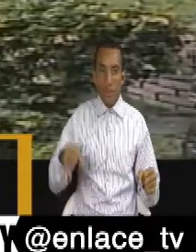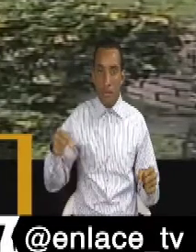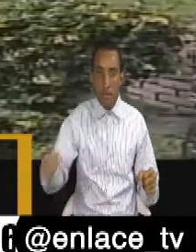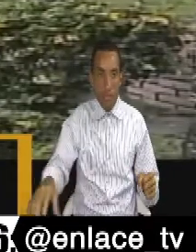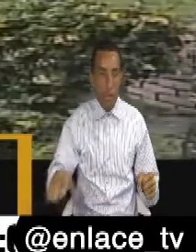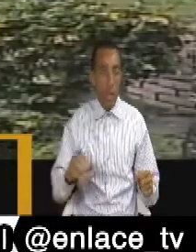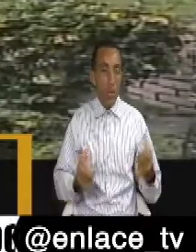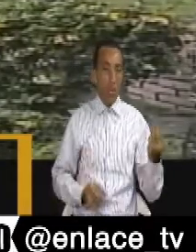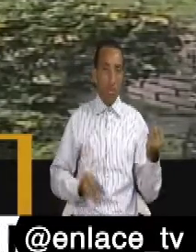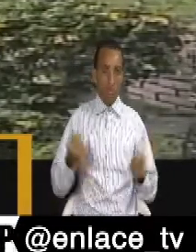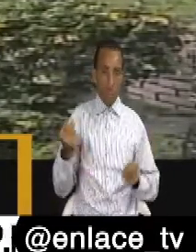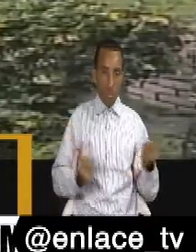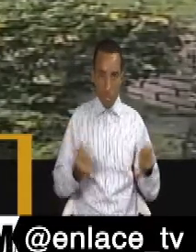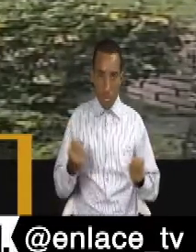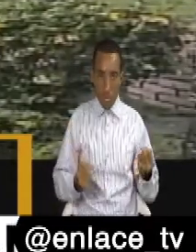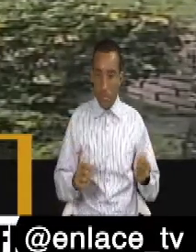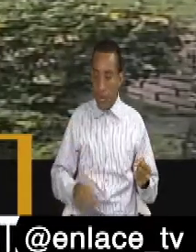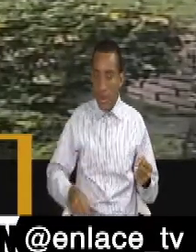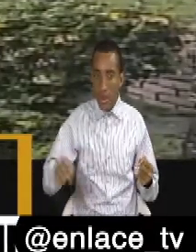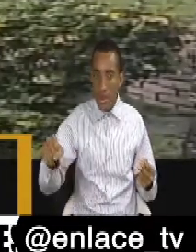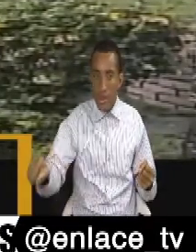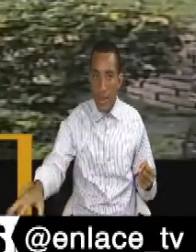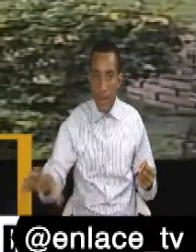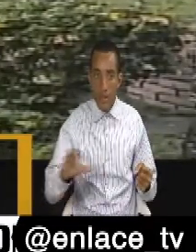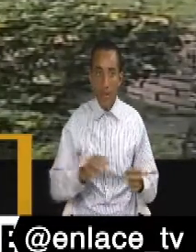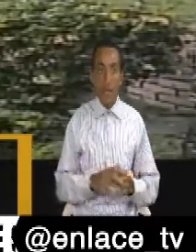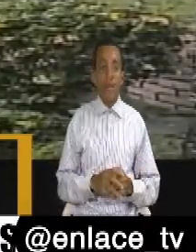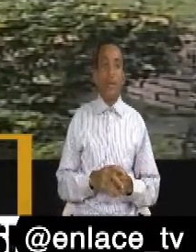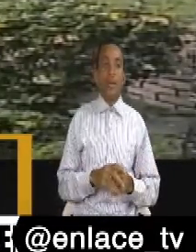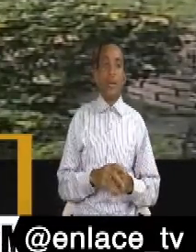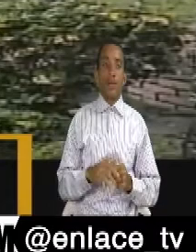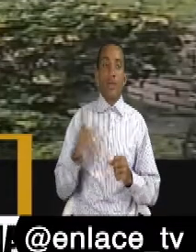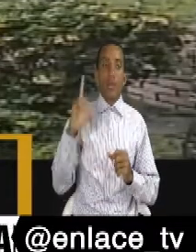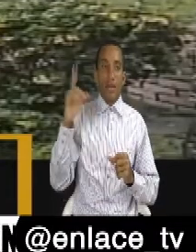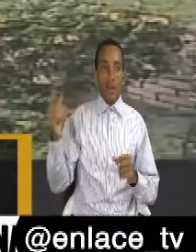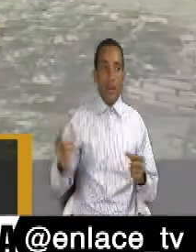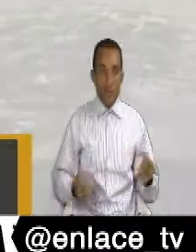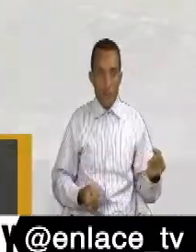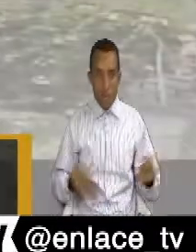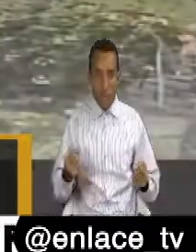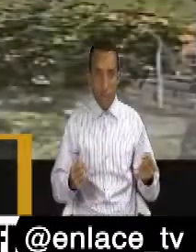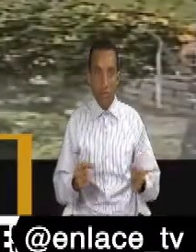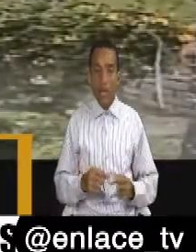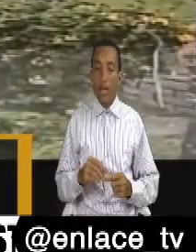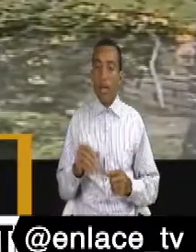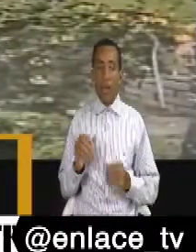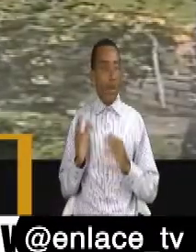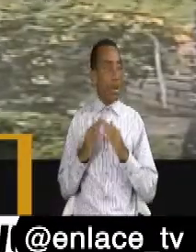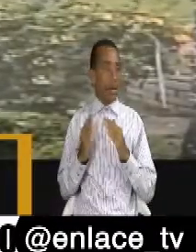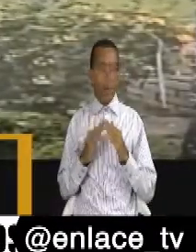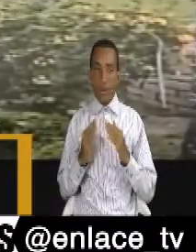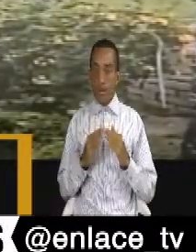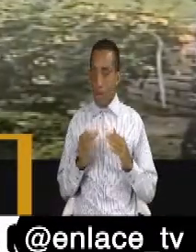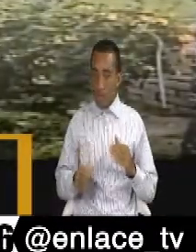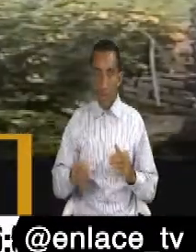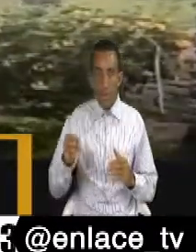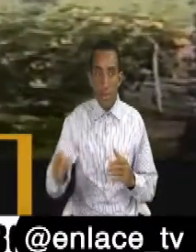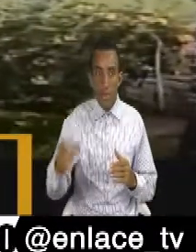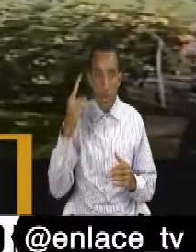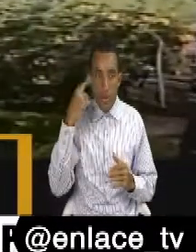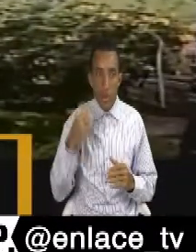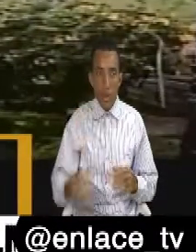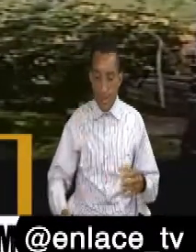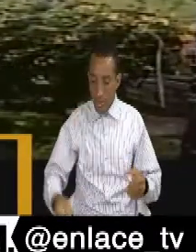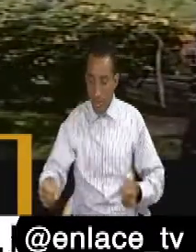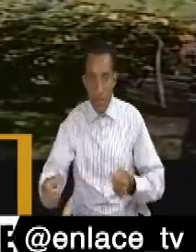moto, terminan siendo los preferidos al momento de traer de lejos lo que en la casa les estorba y no sacan el día indicado de la recolección del